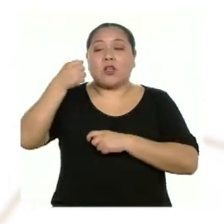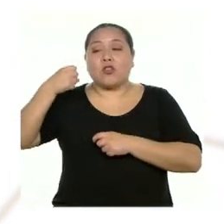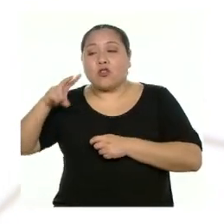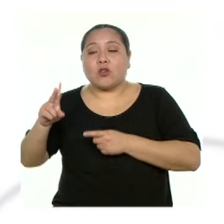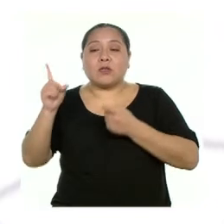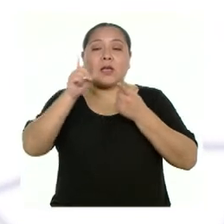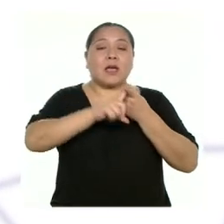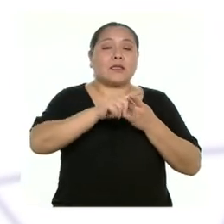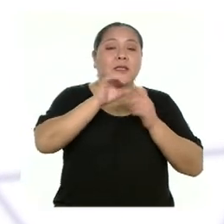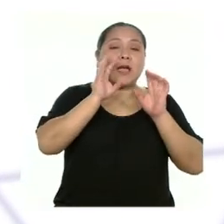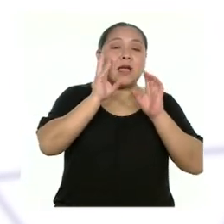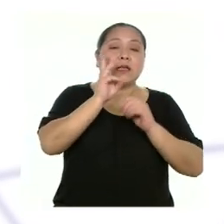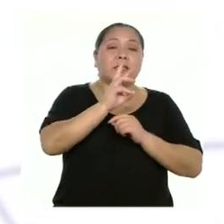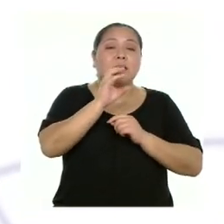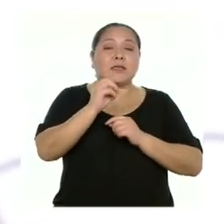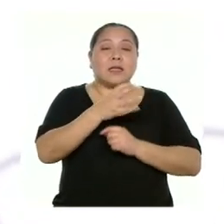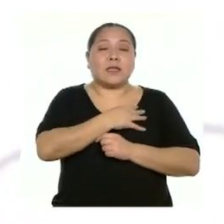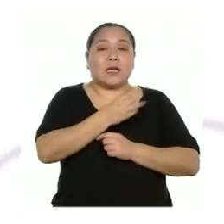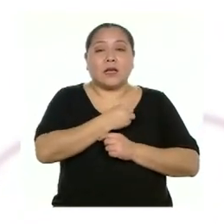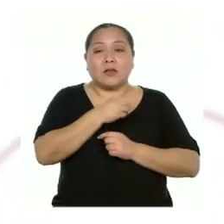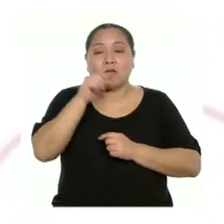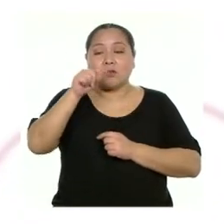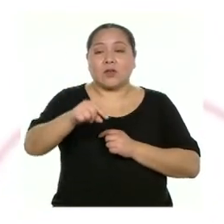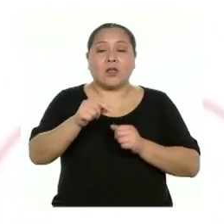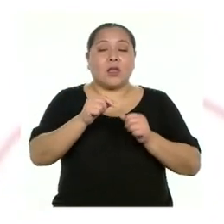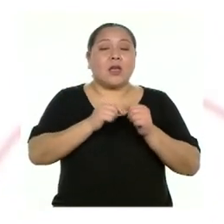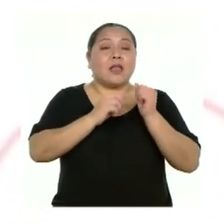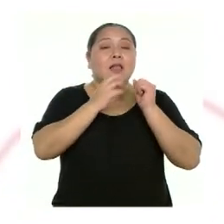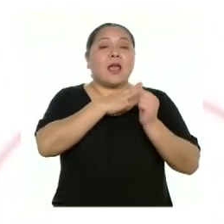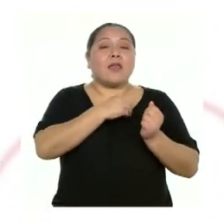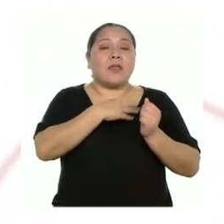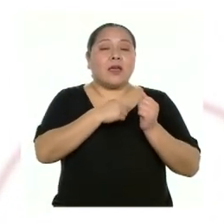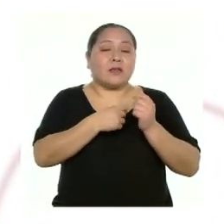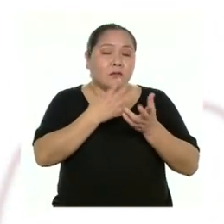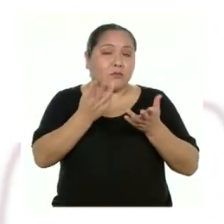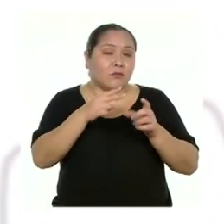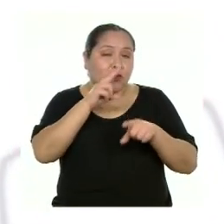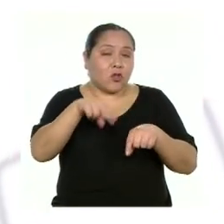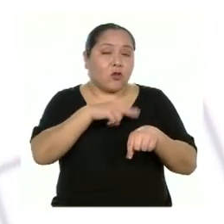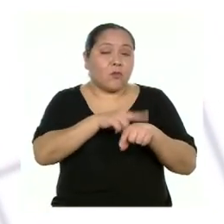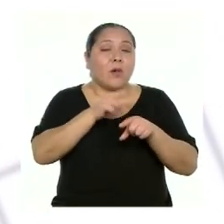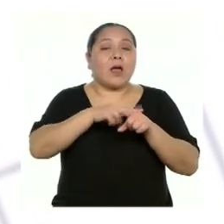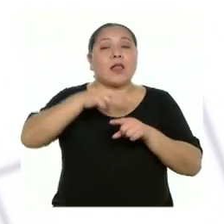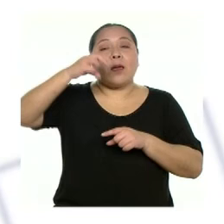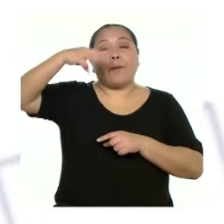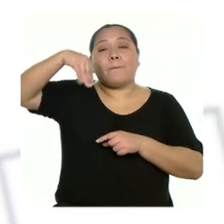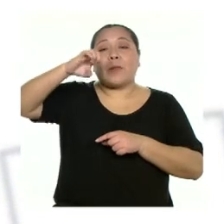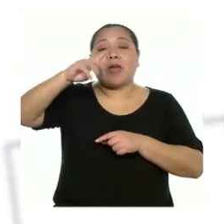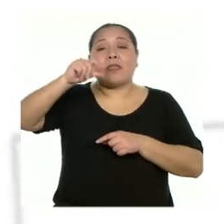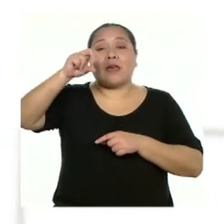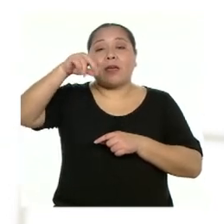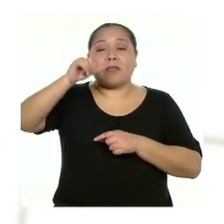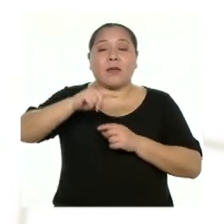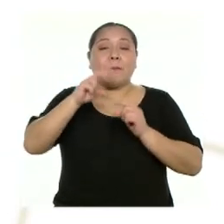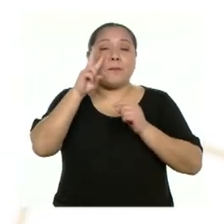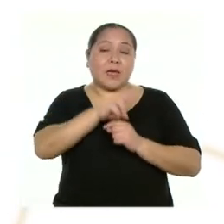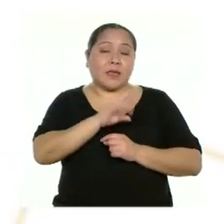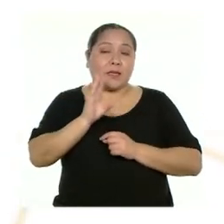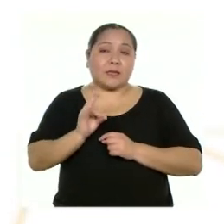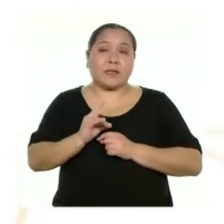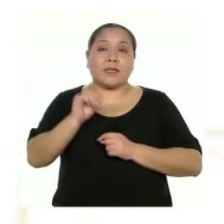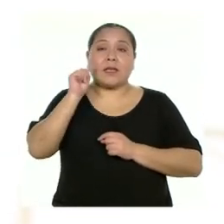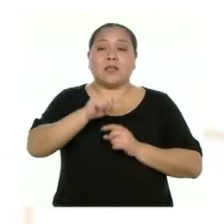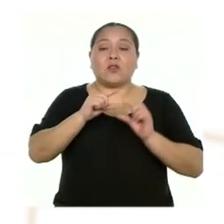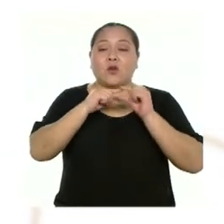años, siendo la edad mediana 27. Esta muestra estuvo formada por un grupo de personas de